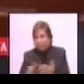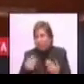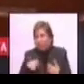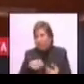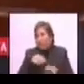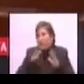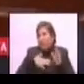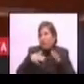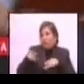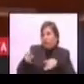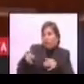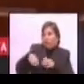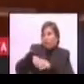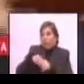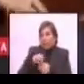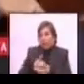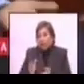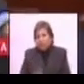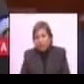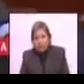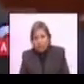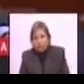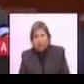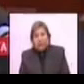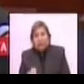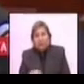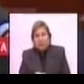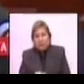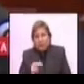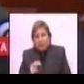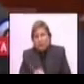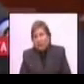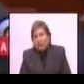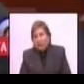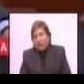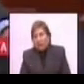pero dicen, no, los están sacando. ¿Por qué renuncian?